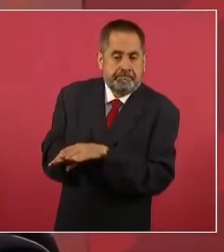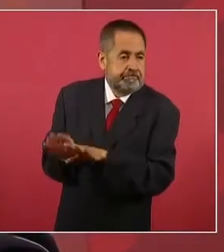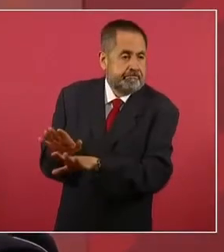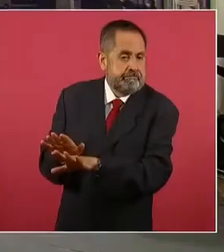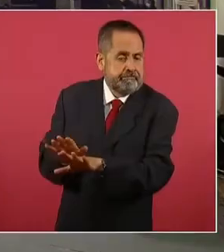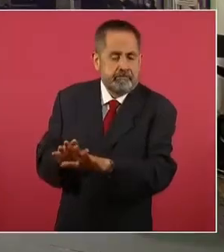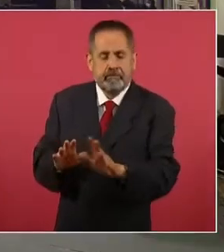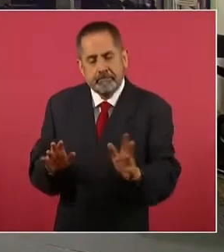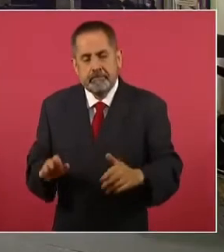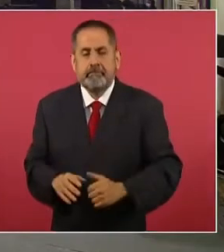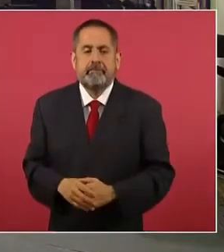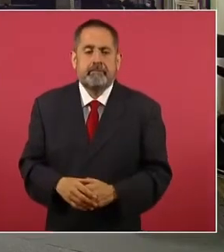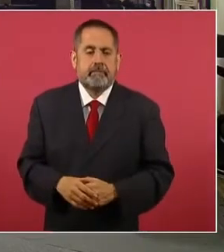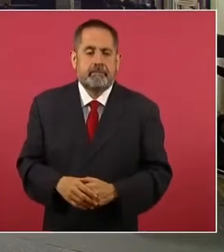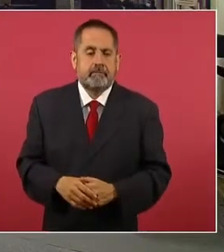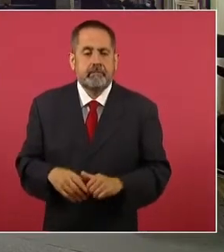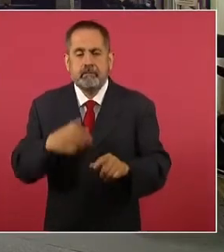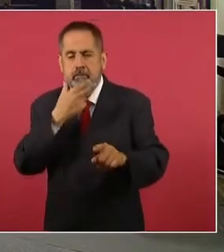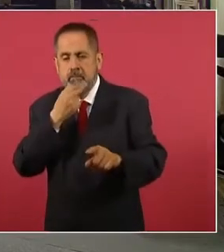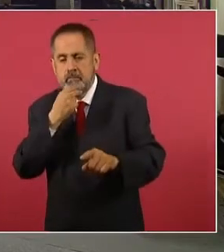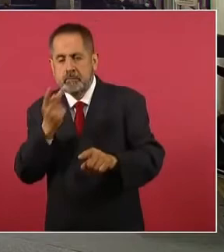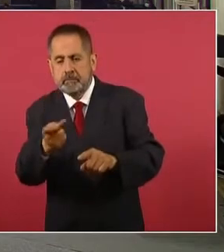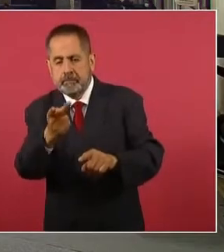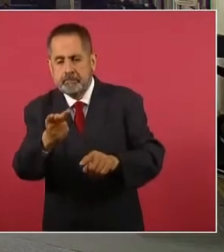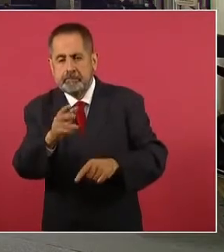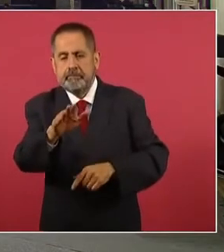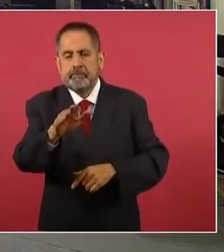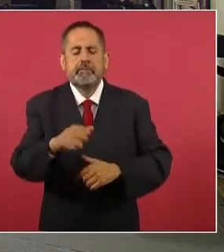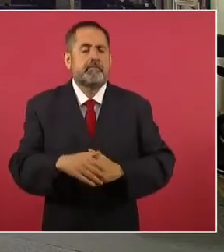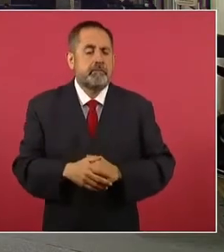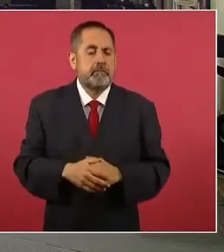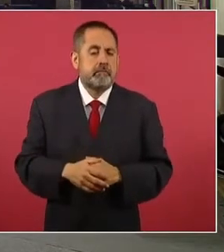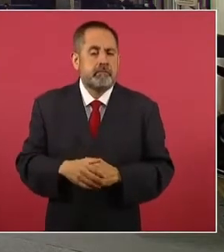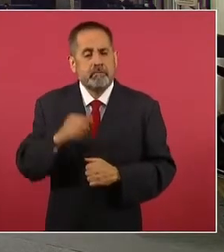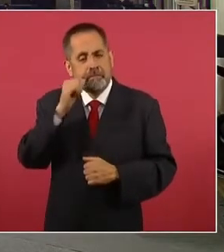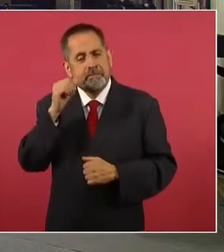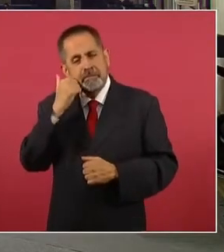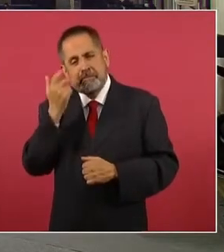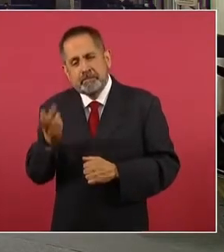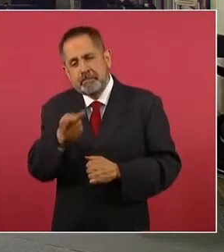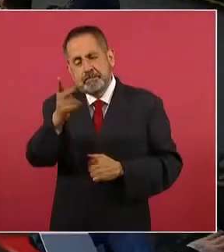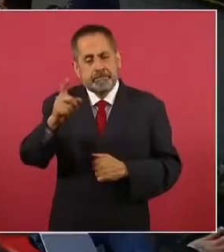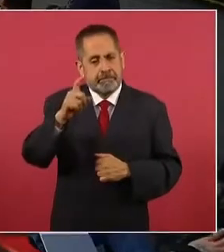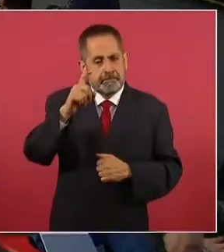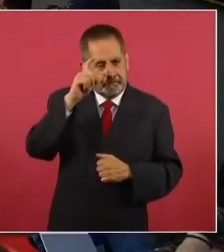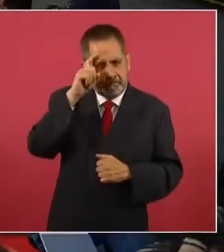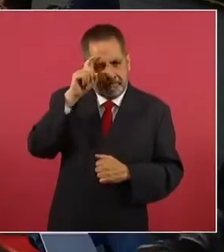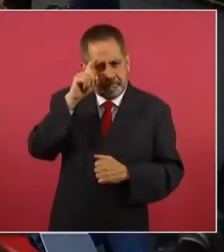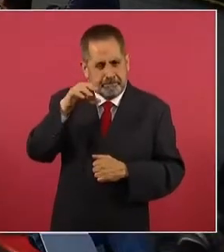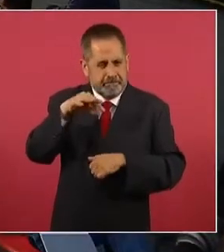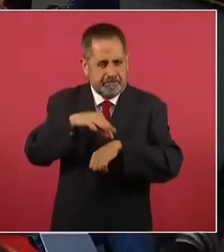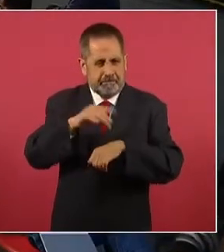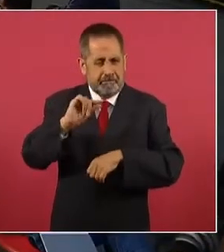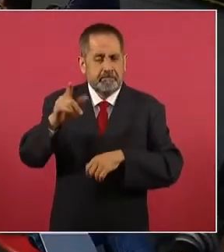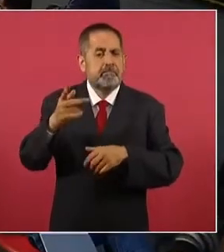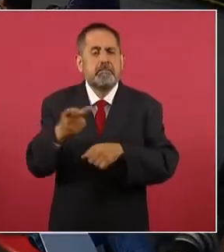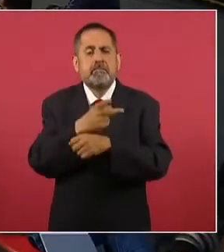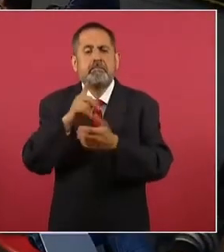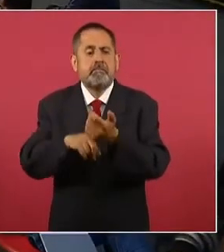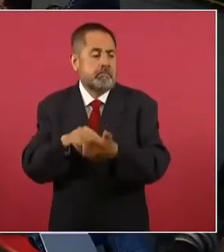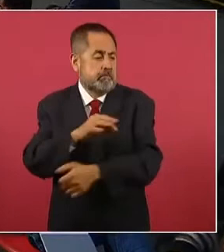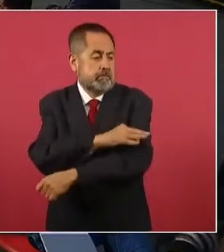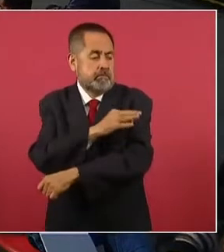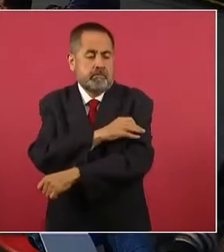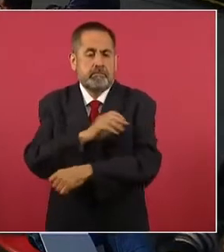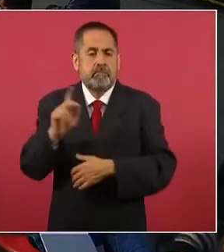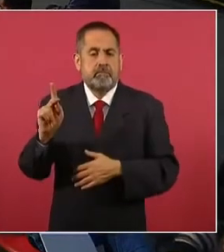Y ya finalmente quisiera consultarle, el día de ayer quería preguntarle al doctor Gatell, que es el especialista en temas médicos, pues cómo va el tema de la vacuna